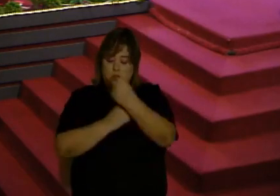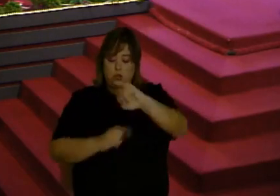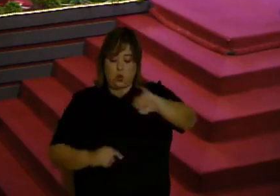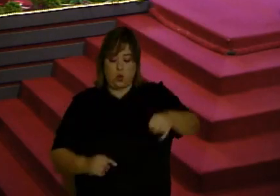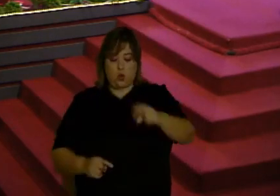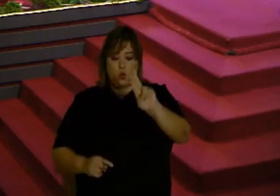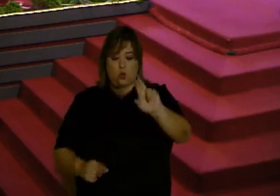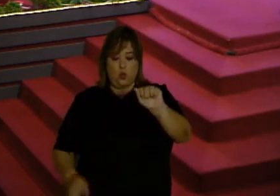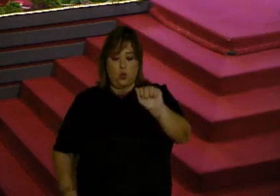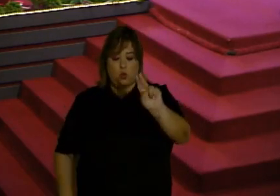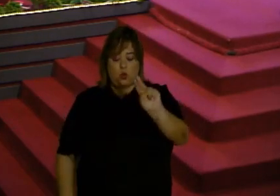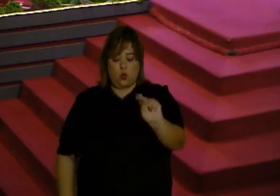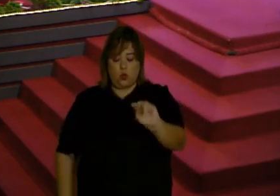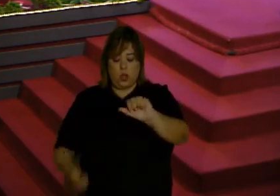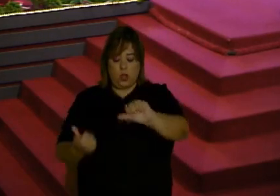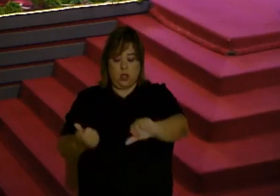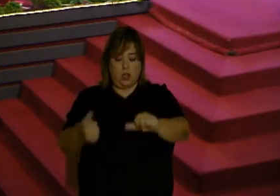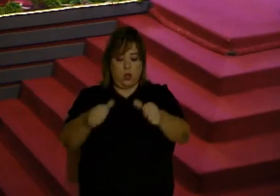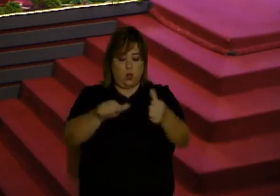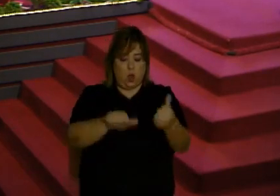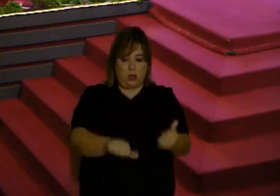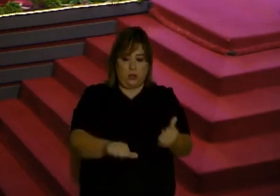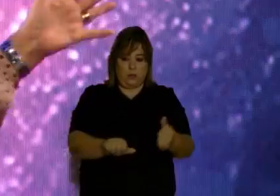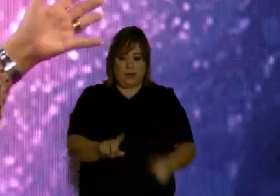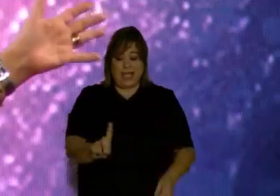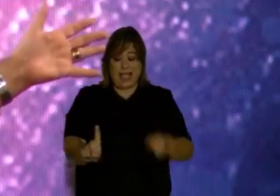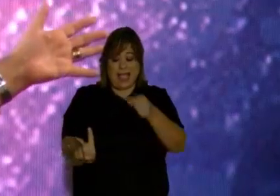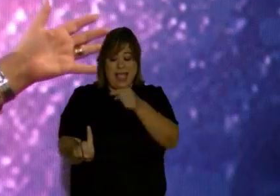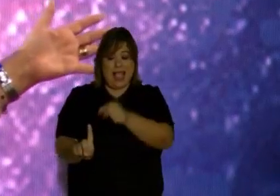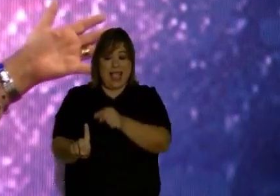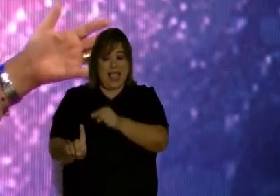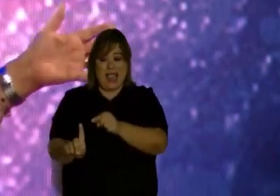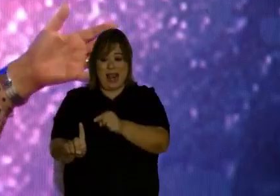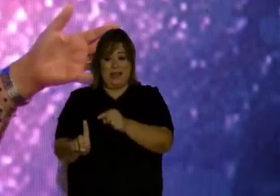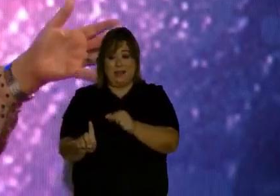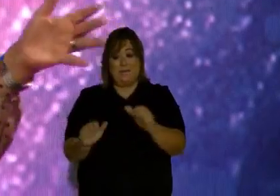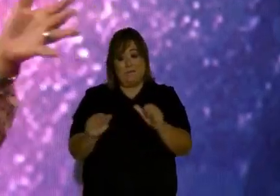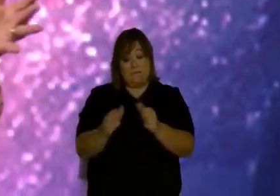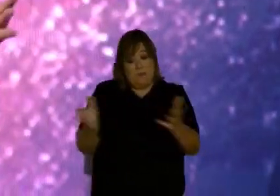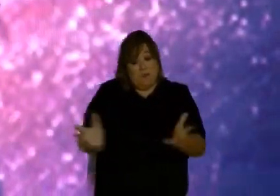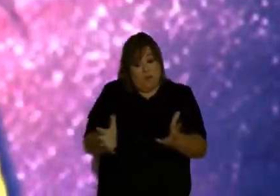que le respondieron, pero denota que ya él no tenía fuerzas para seguir.